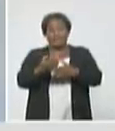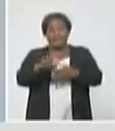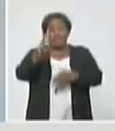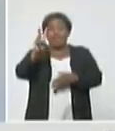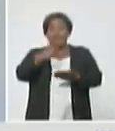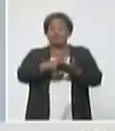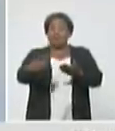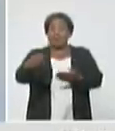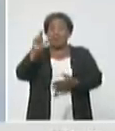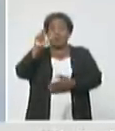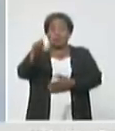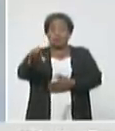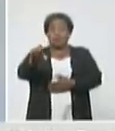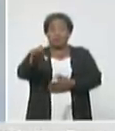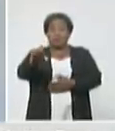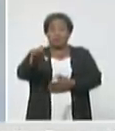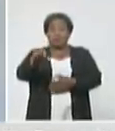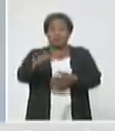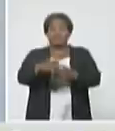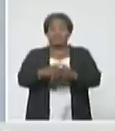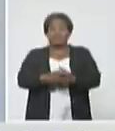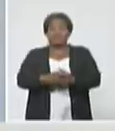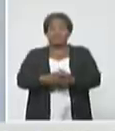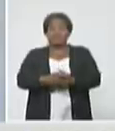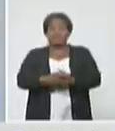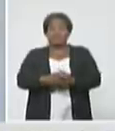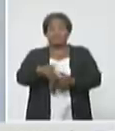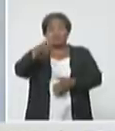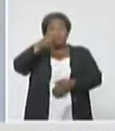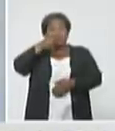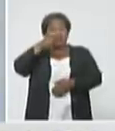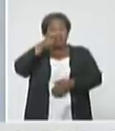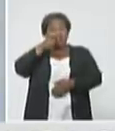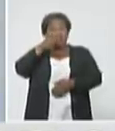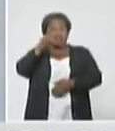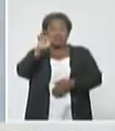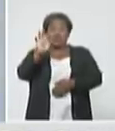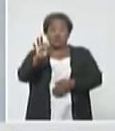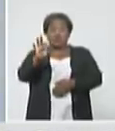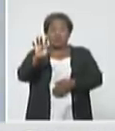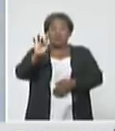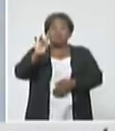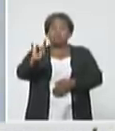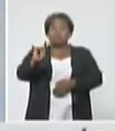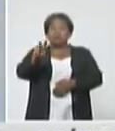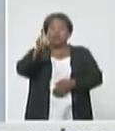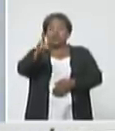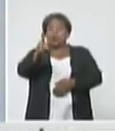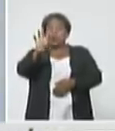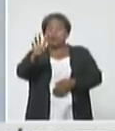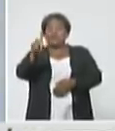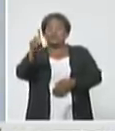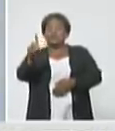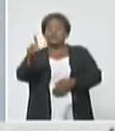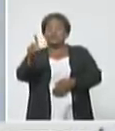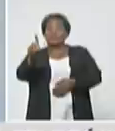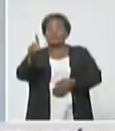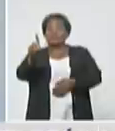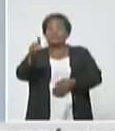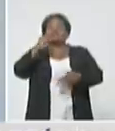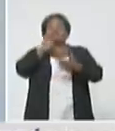como tal. En vigilancia 18, sospechosos 241,